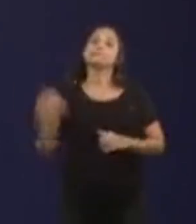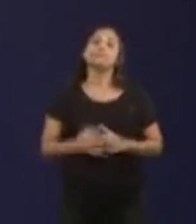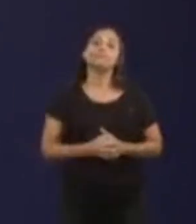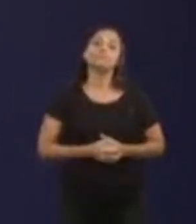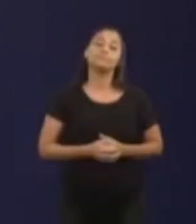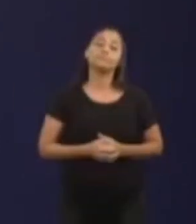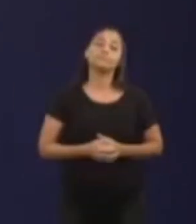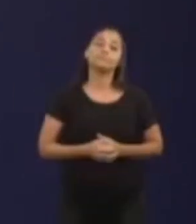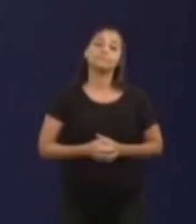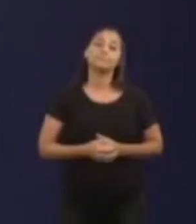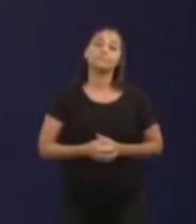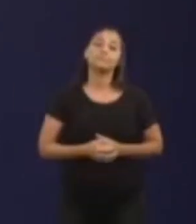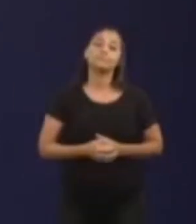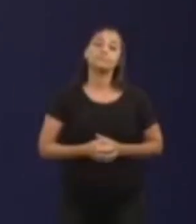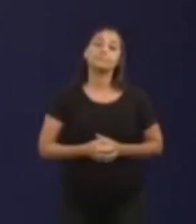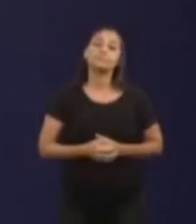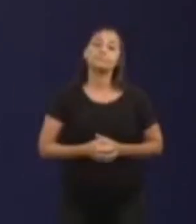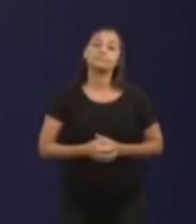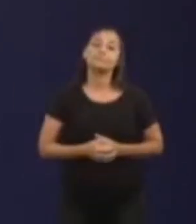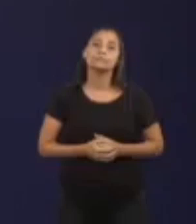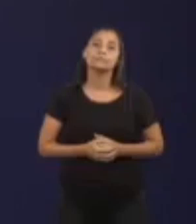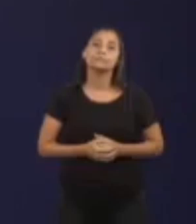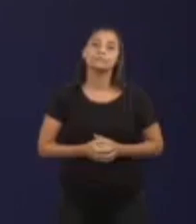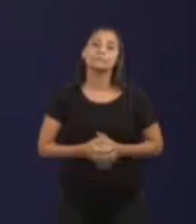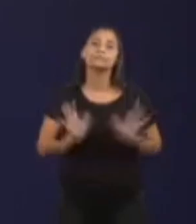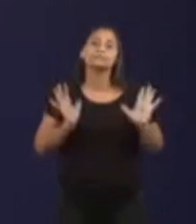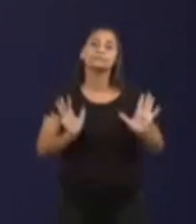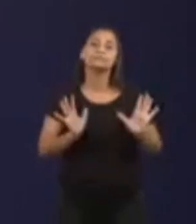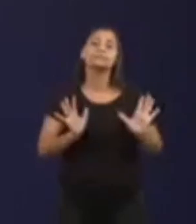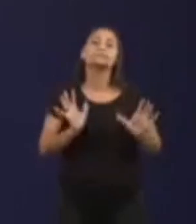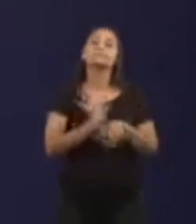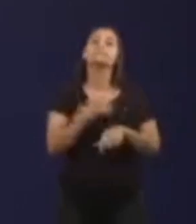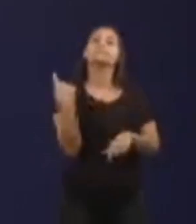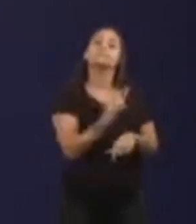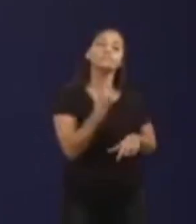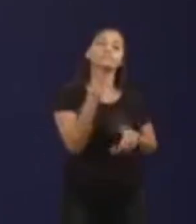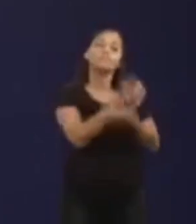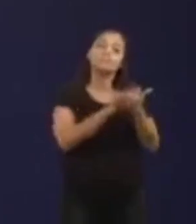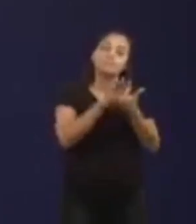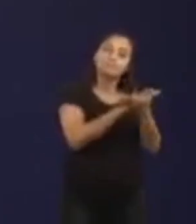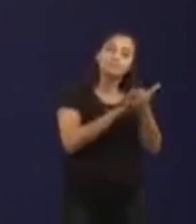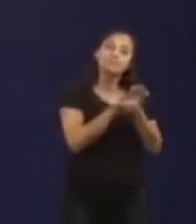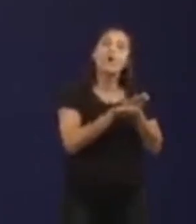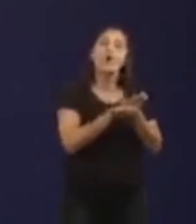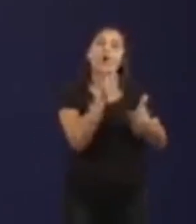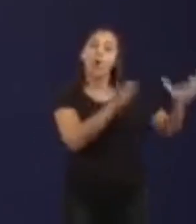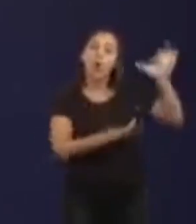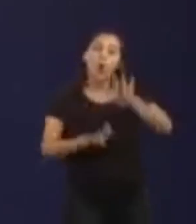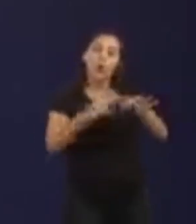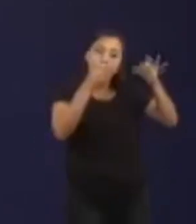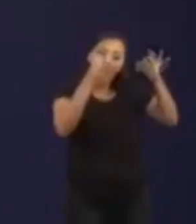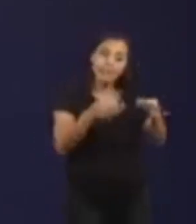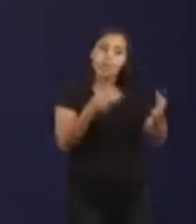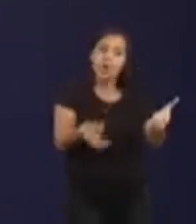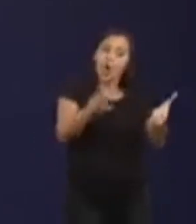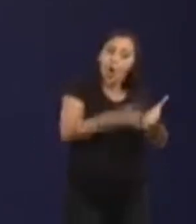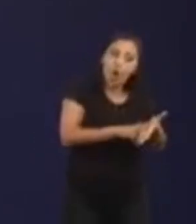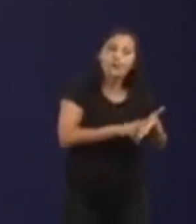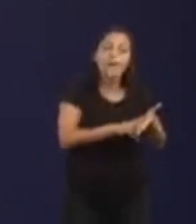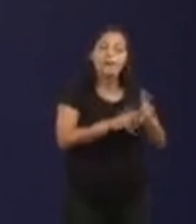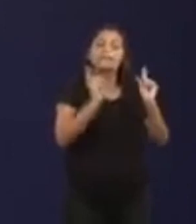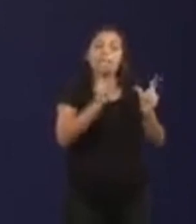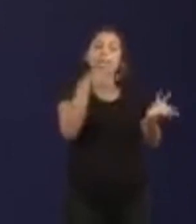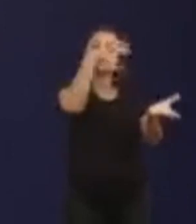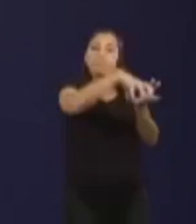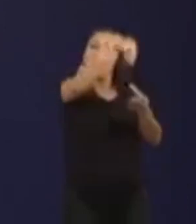el la la el no la reestructuración pero sí la transparencia y la la reorganización de la datse